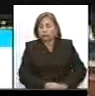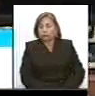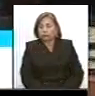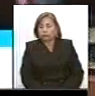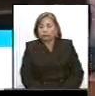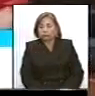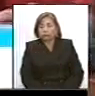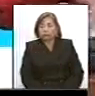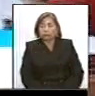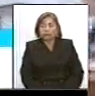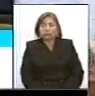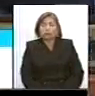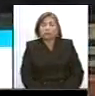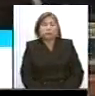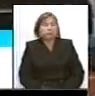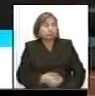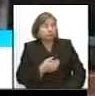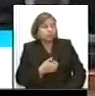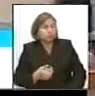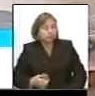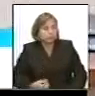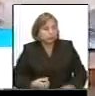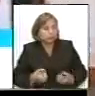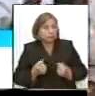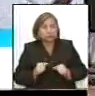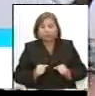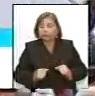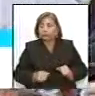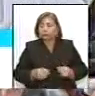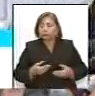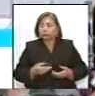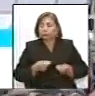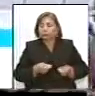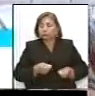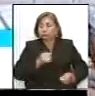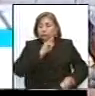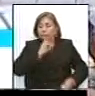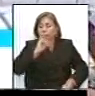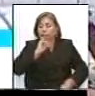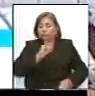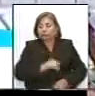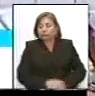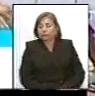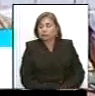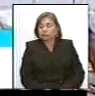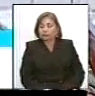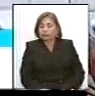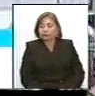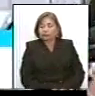Presidenta, ¿qué tal ímpetu que pone la izquierda cuando hace